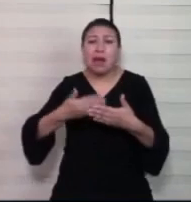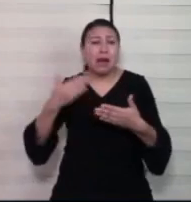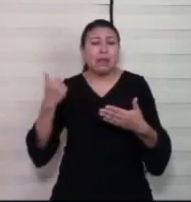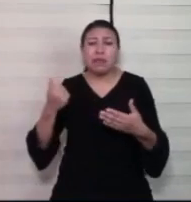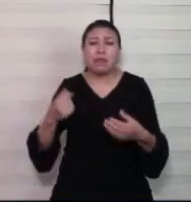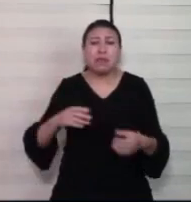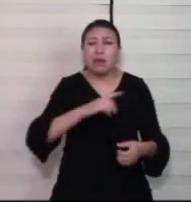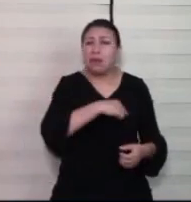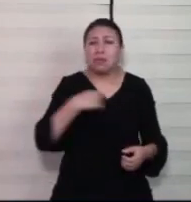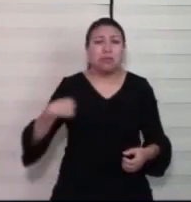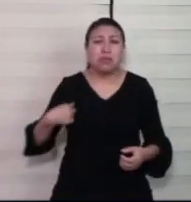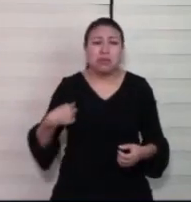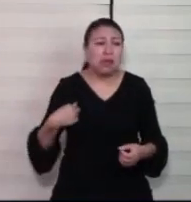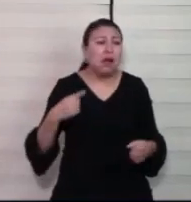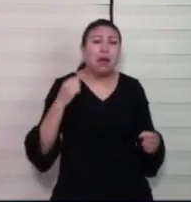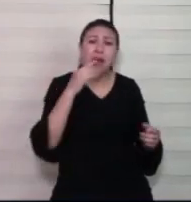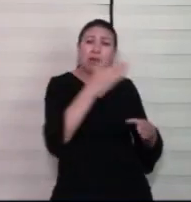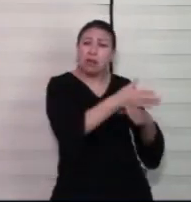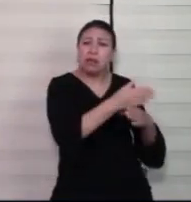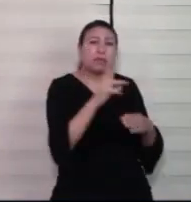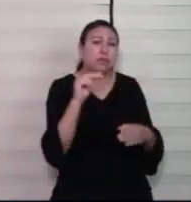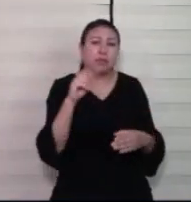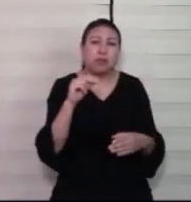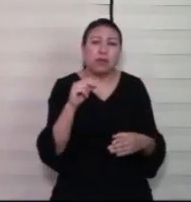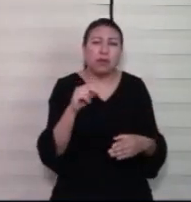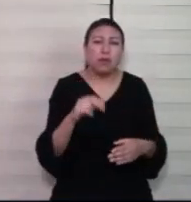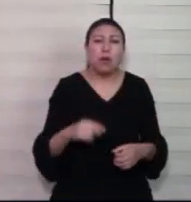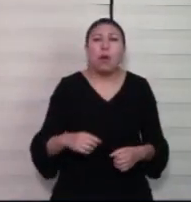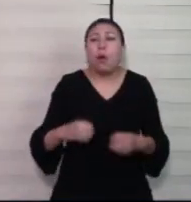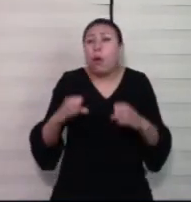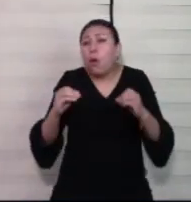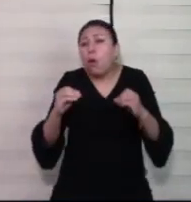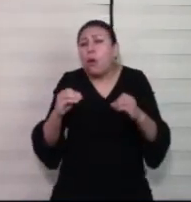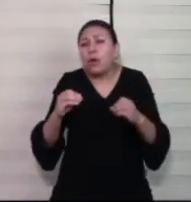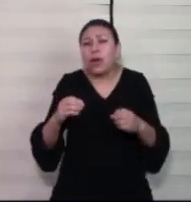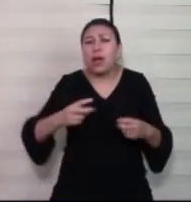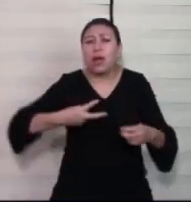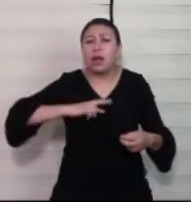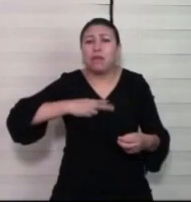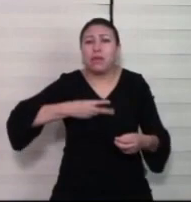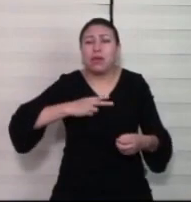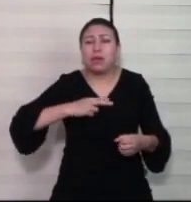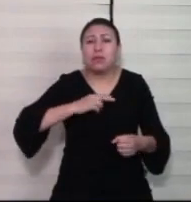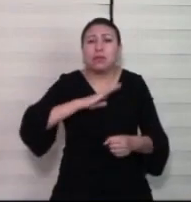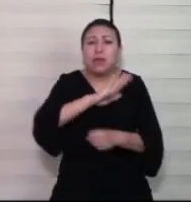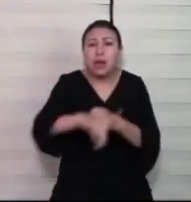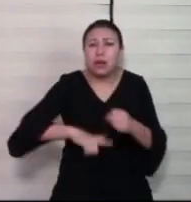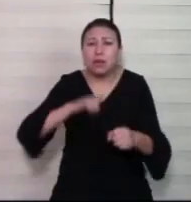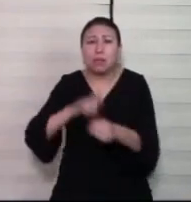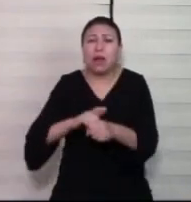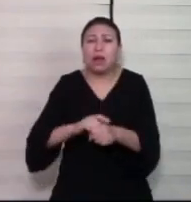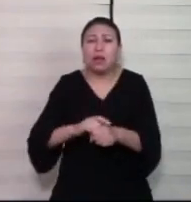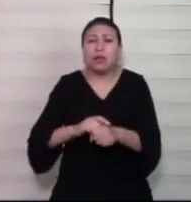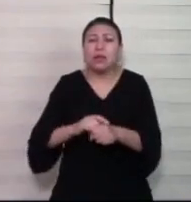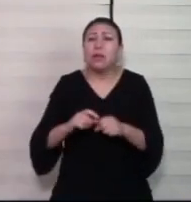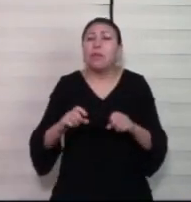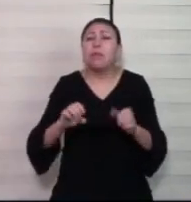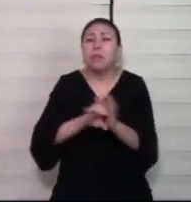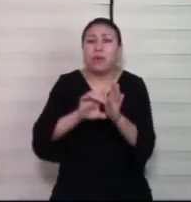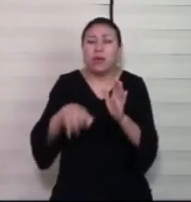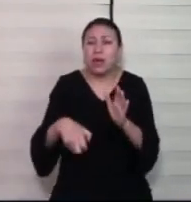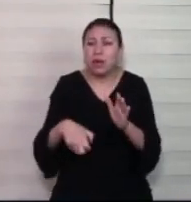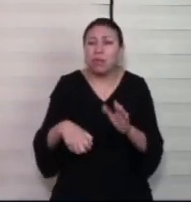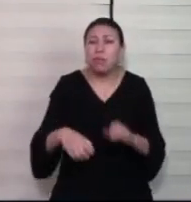Hay posibilidades que esto haya venido más bien de animales. Echan la culpa al murciélago. Pero no